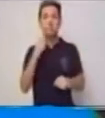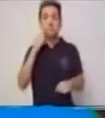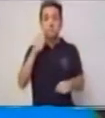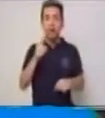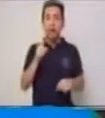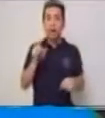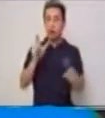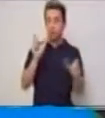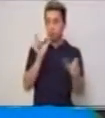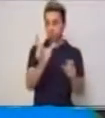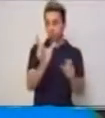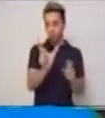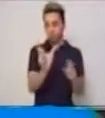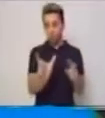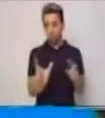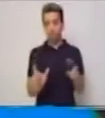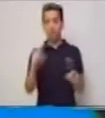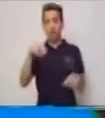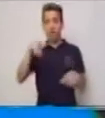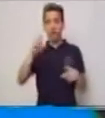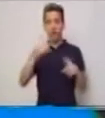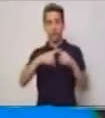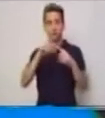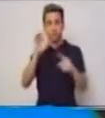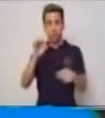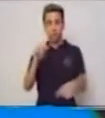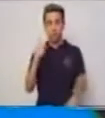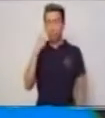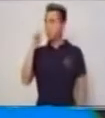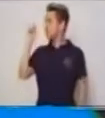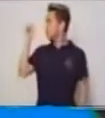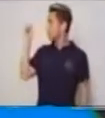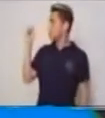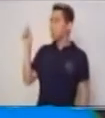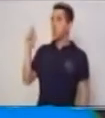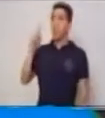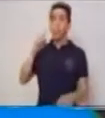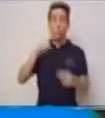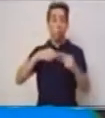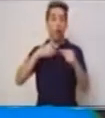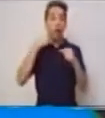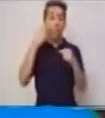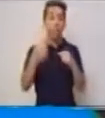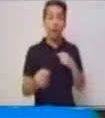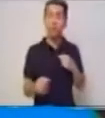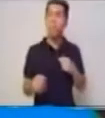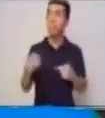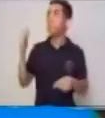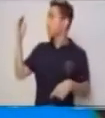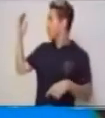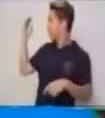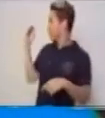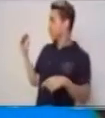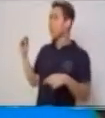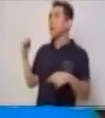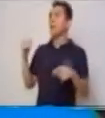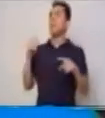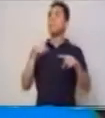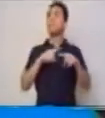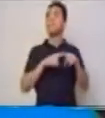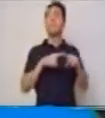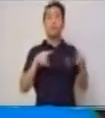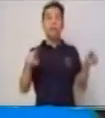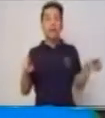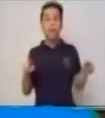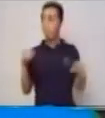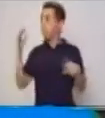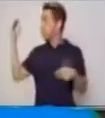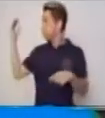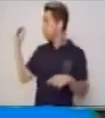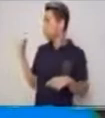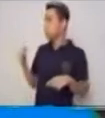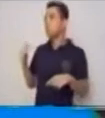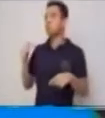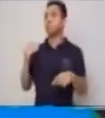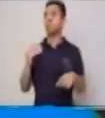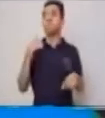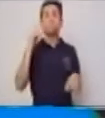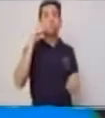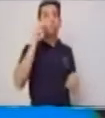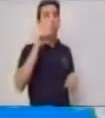nexos. Cuando, pero, de nuevo tenemos cuando, por qué,